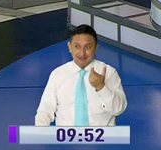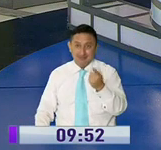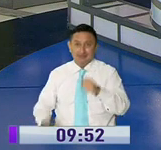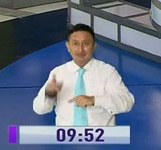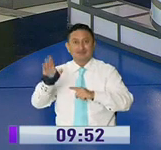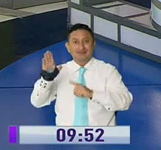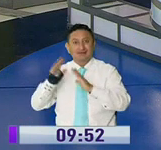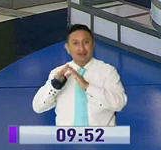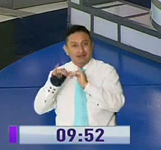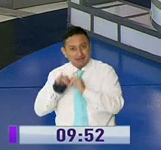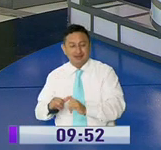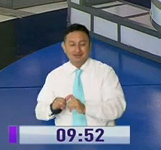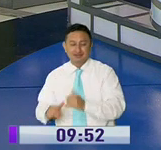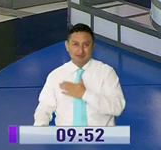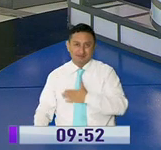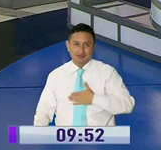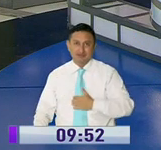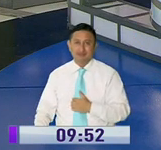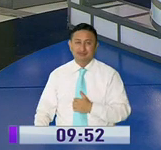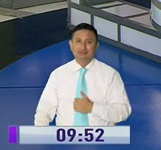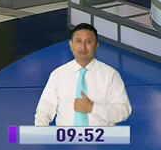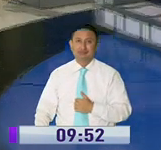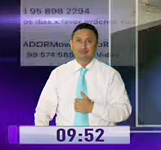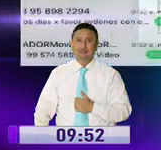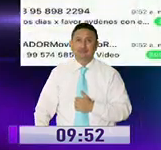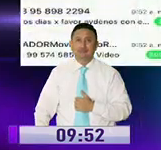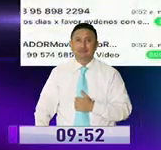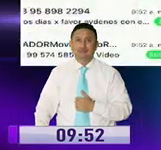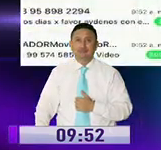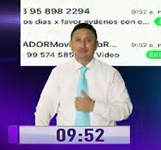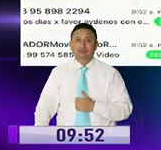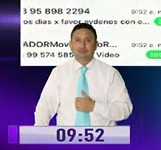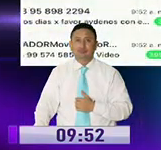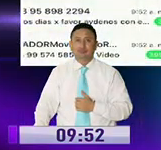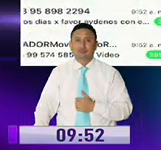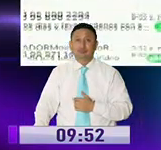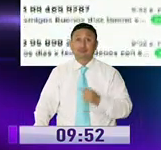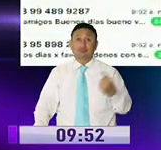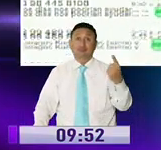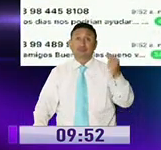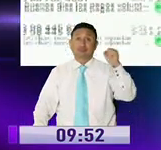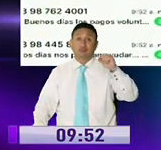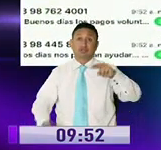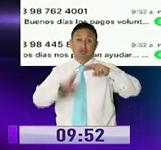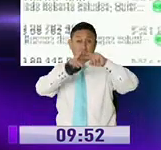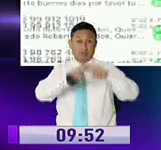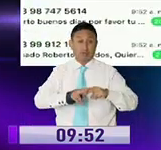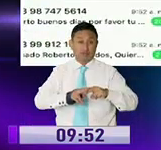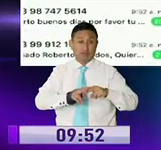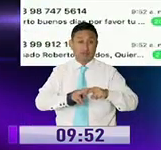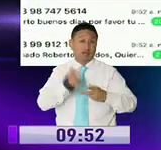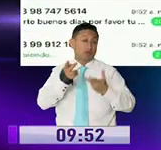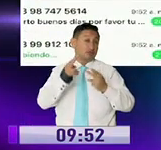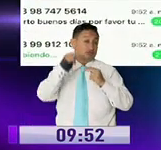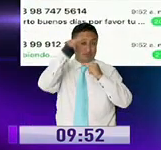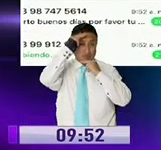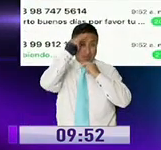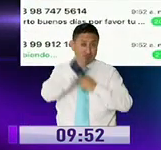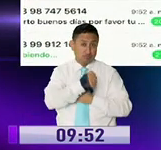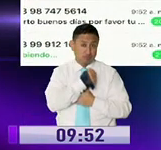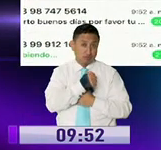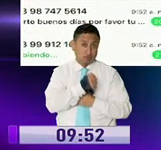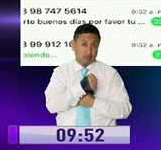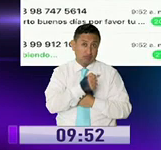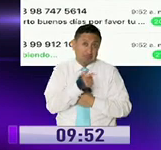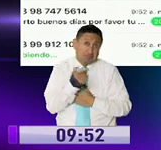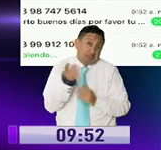en su casa. Nos mandan respiradores caseros, mira. Qué buena. Ah, qué buena. Eso sería bueno, Sarita, revisarlos de ahí. Quizás una nota, ¿no? Respiradores caseros. Sí,